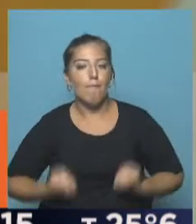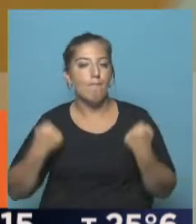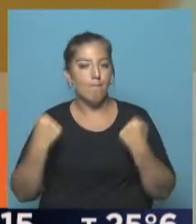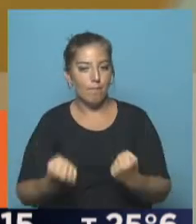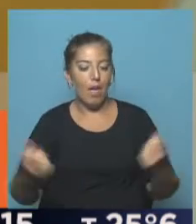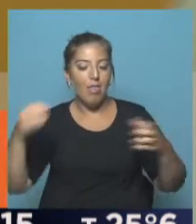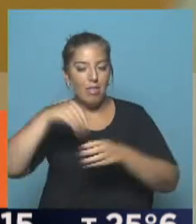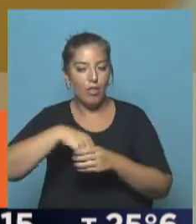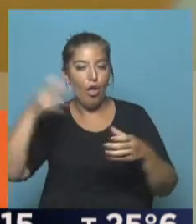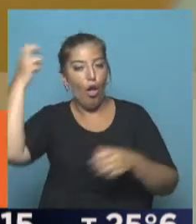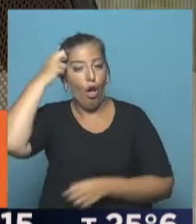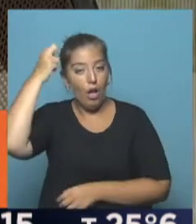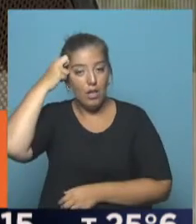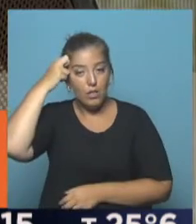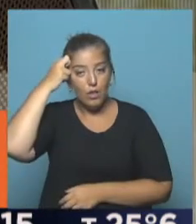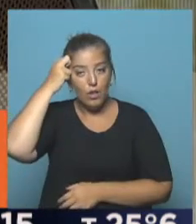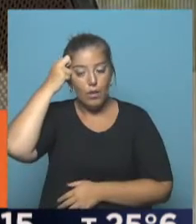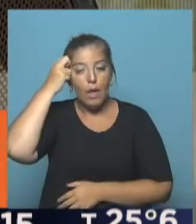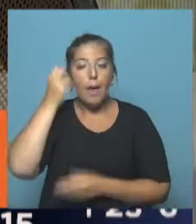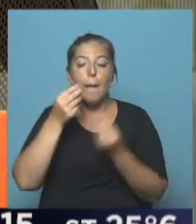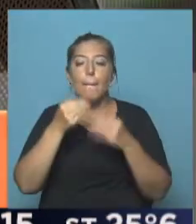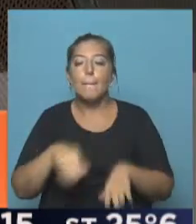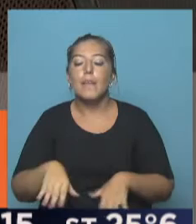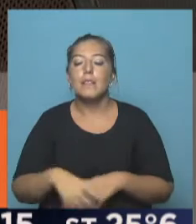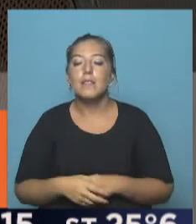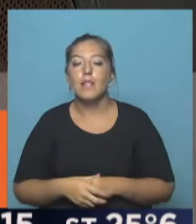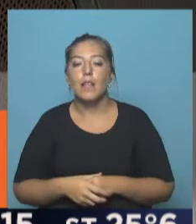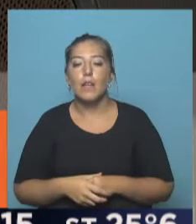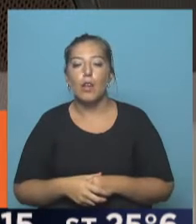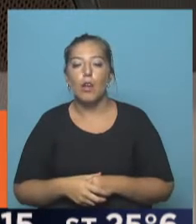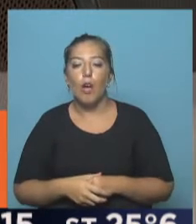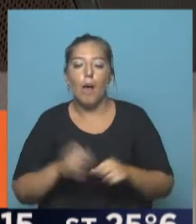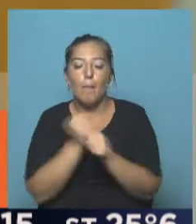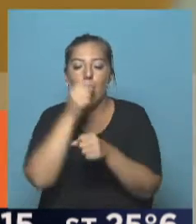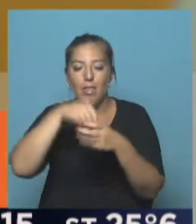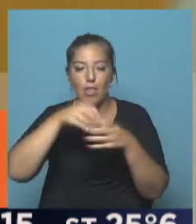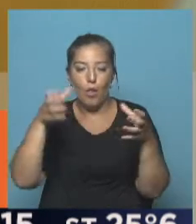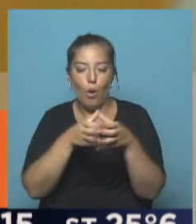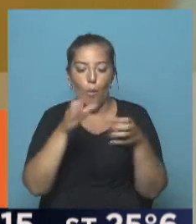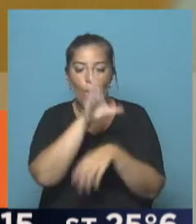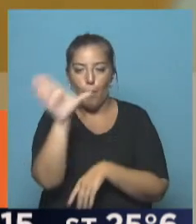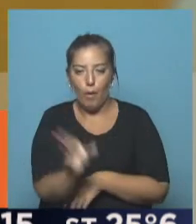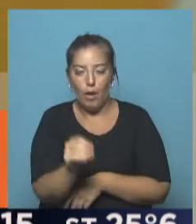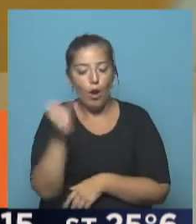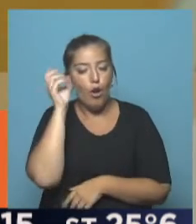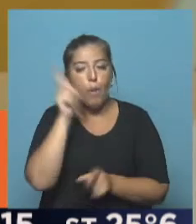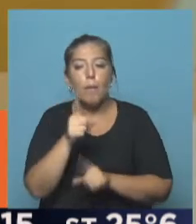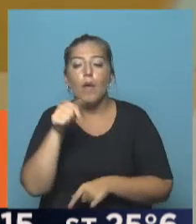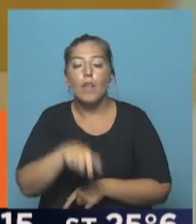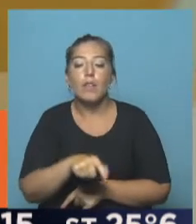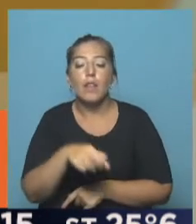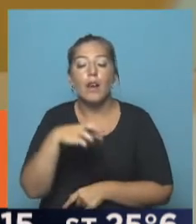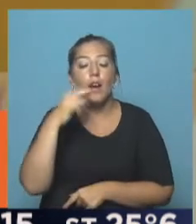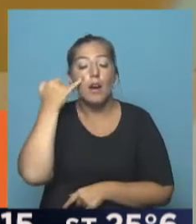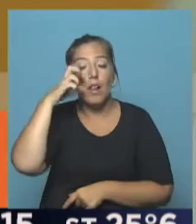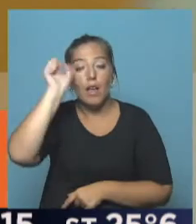numérica dentro del Congreso va a empezar a resquebrajarse dentro del bloque republicano. No nos olvidemos que ahí está Paul Ryan,